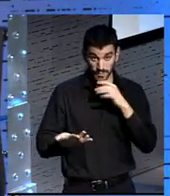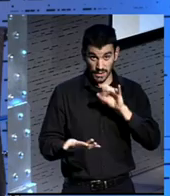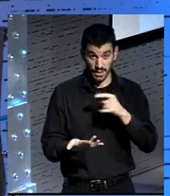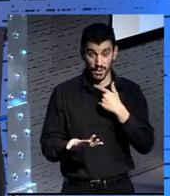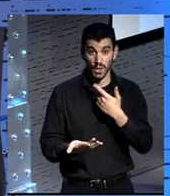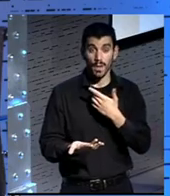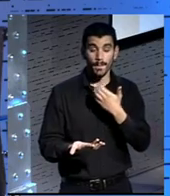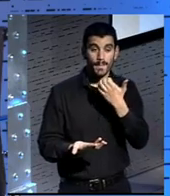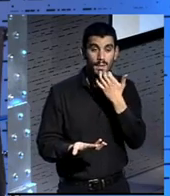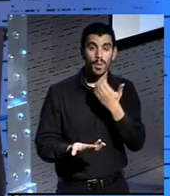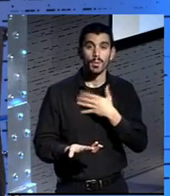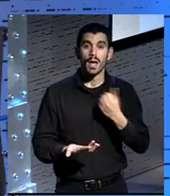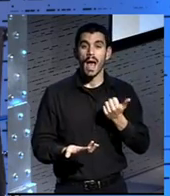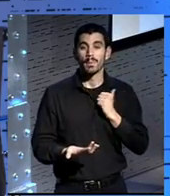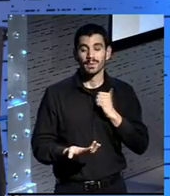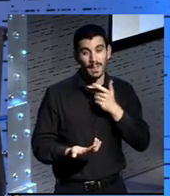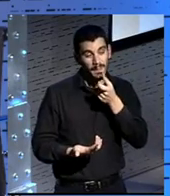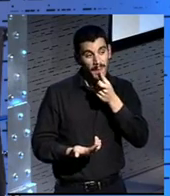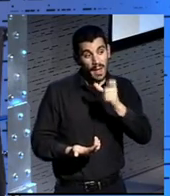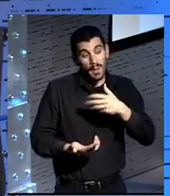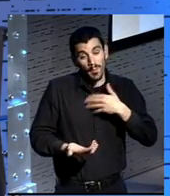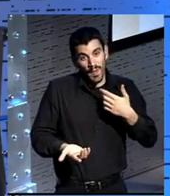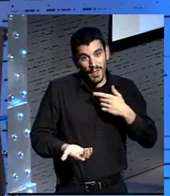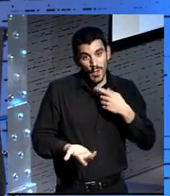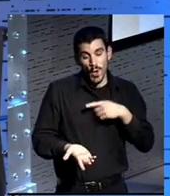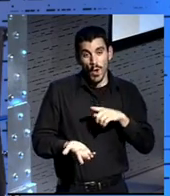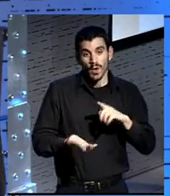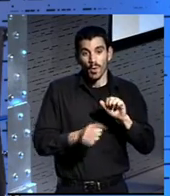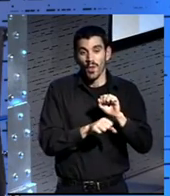estar protegido por algunos copyrights, pero ya me perdonarán,